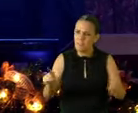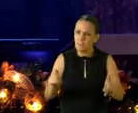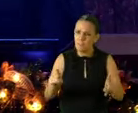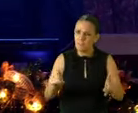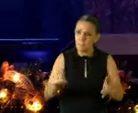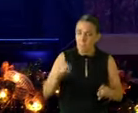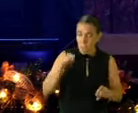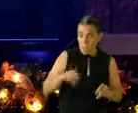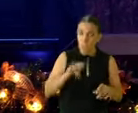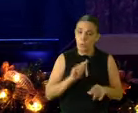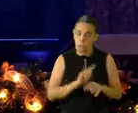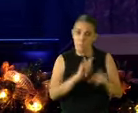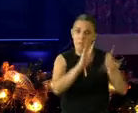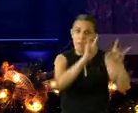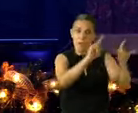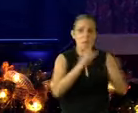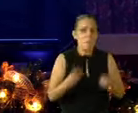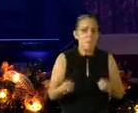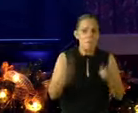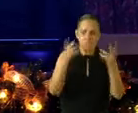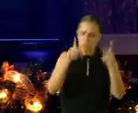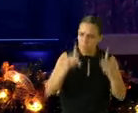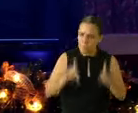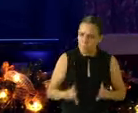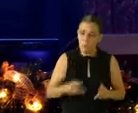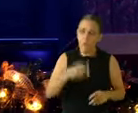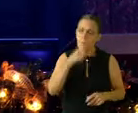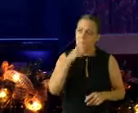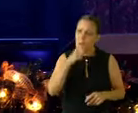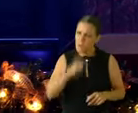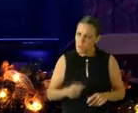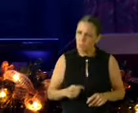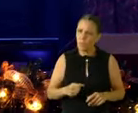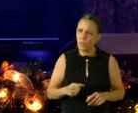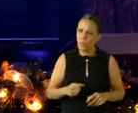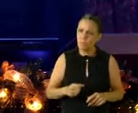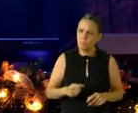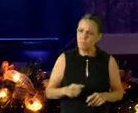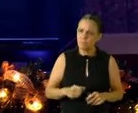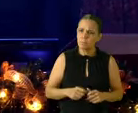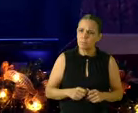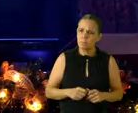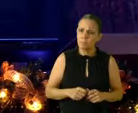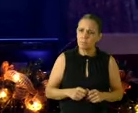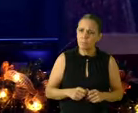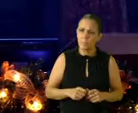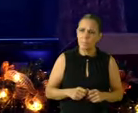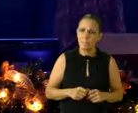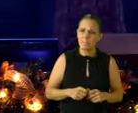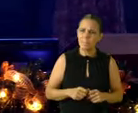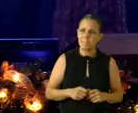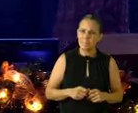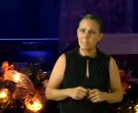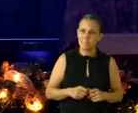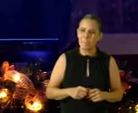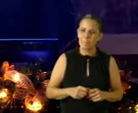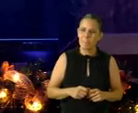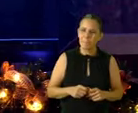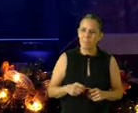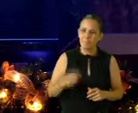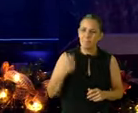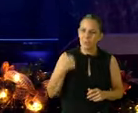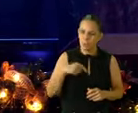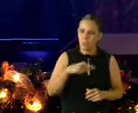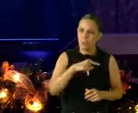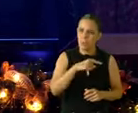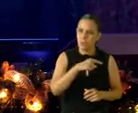edad con algunas discapacidades. Sin embargo, no tuvimos uno de ellos, Eliezer, lo adoptó. Esta niña